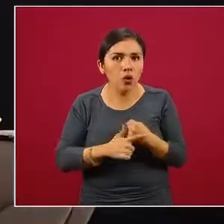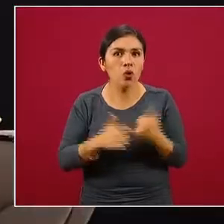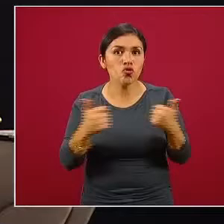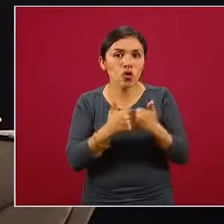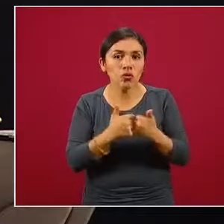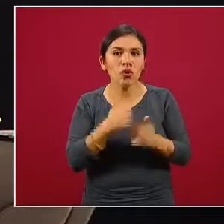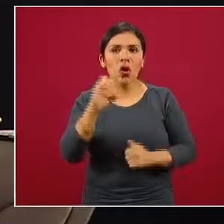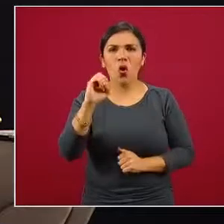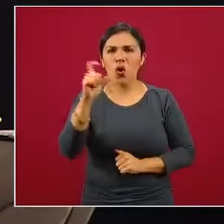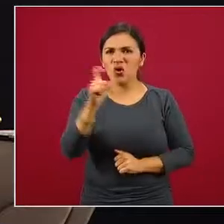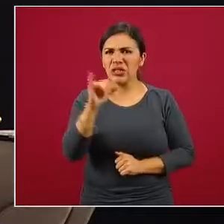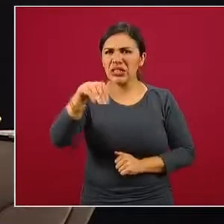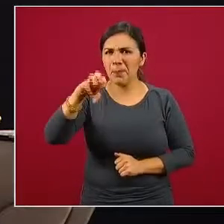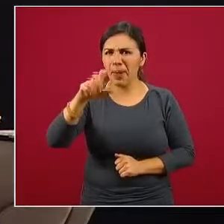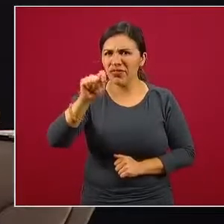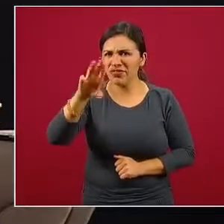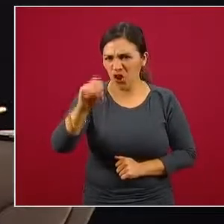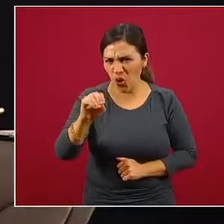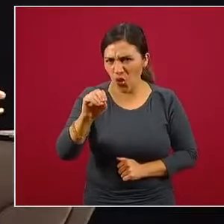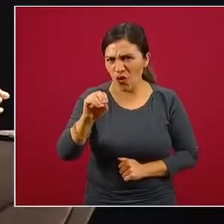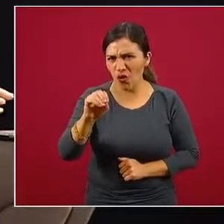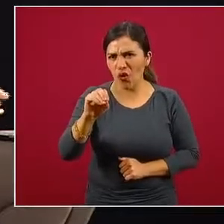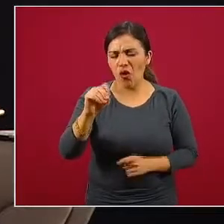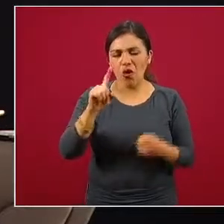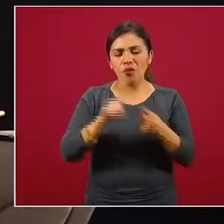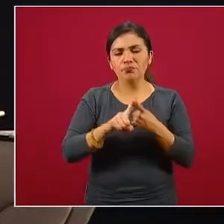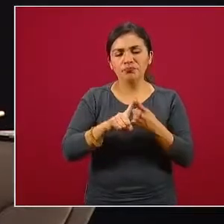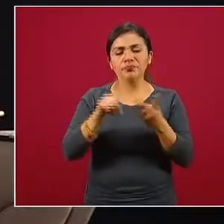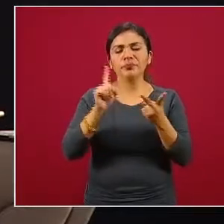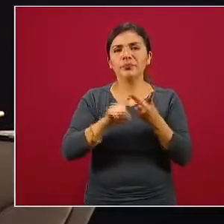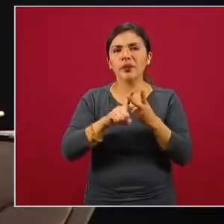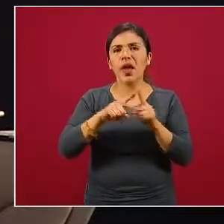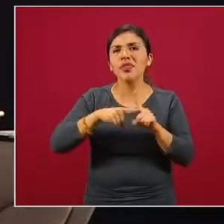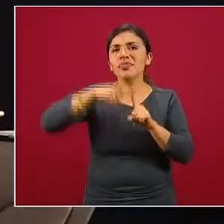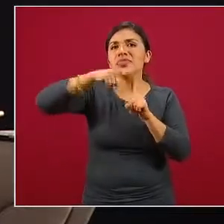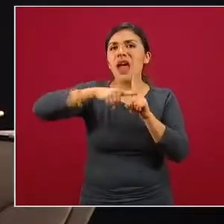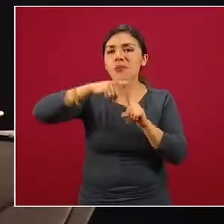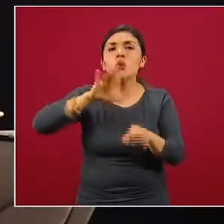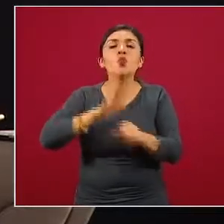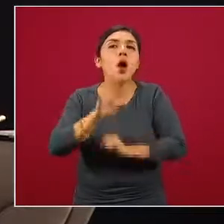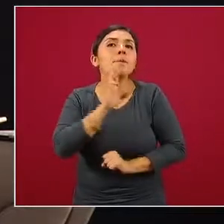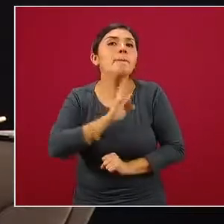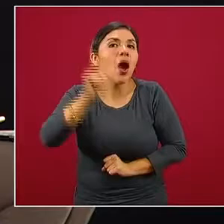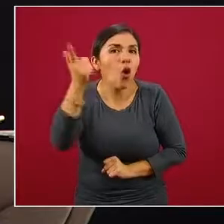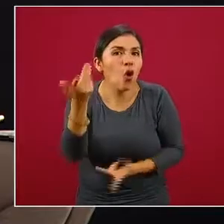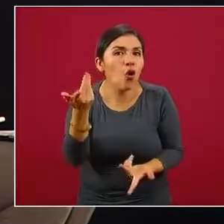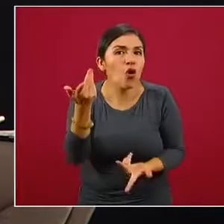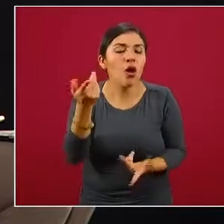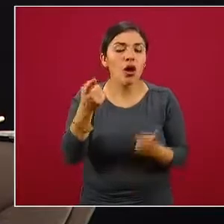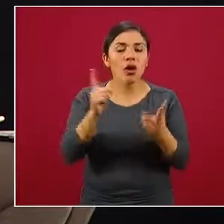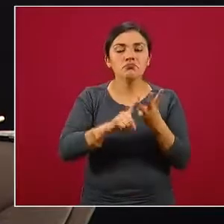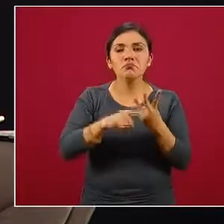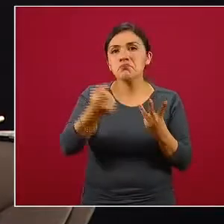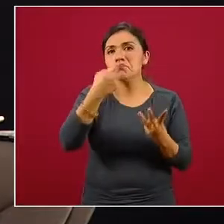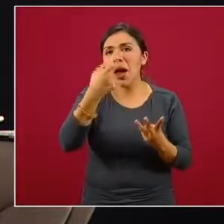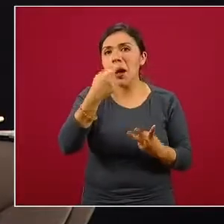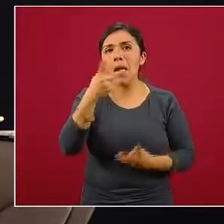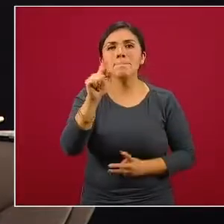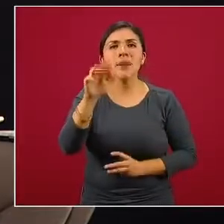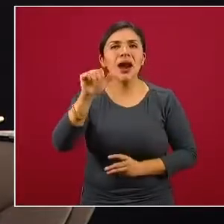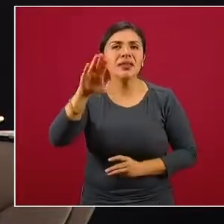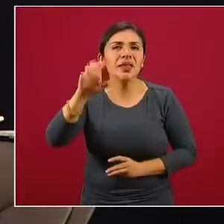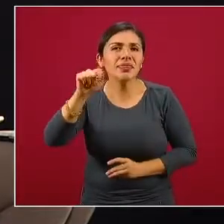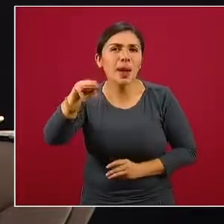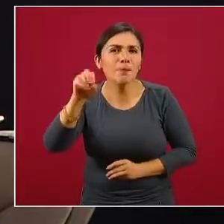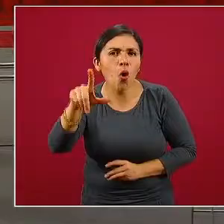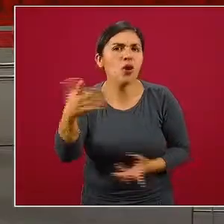oxímetro, que era una cosa que le preguntaba, el termómetro, cuál es el mejor termómetro, se habla de paracetamol, debemos tener paracetamol. ¿Cómo no?